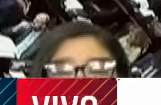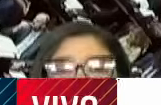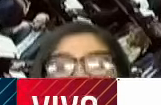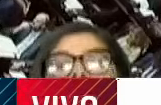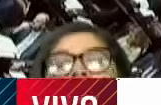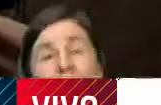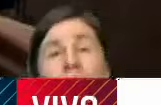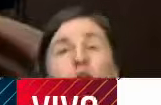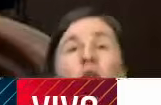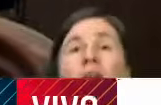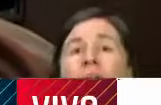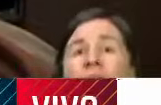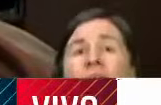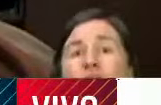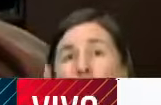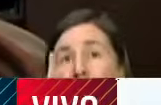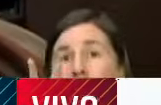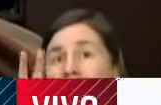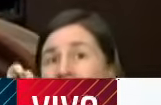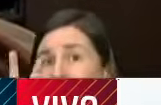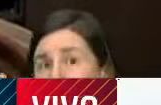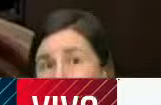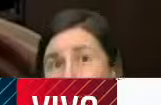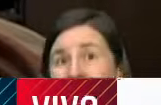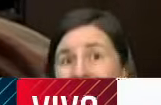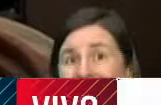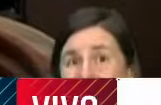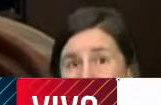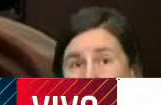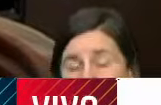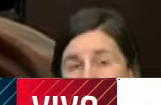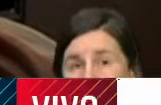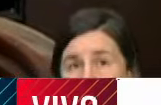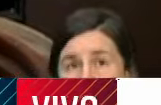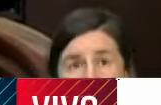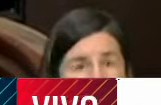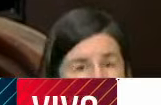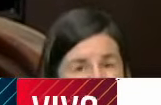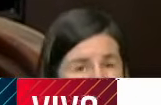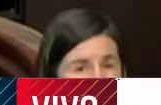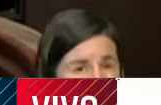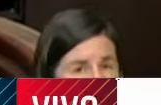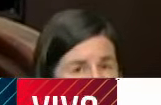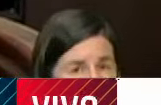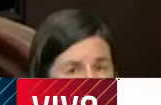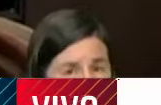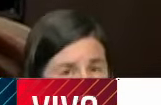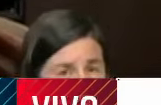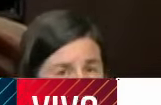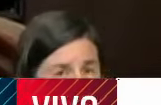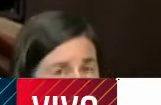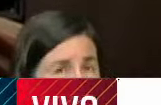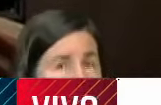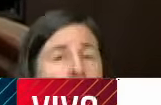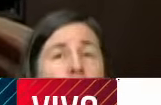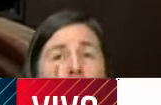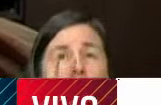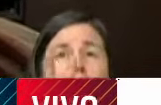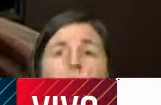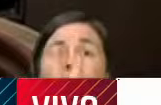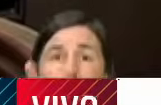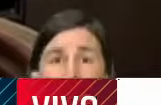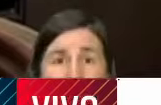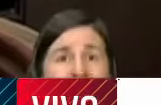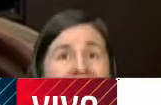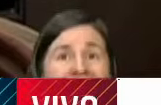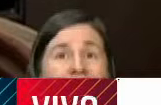adelante a nivel nacional por decisiones cerradas, soberbia interna y profunda desconexión con la realidad del pueblo argentino. ¿No? El